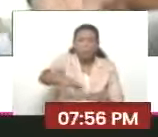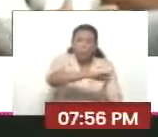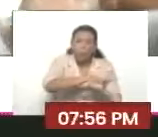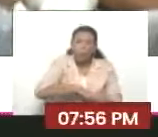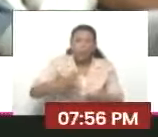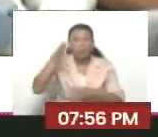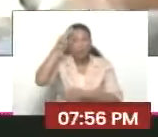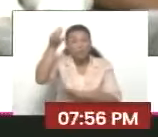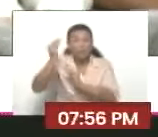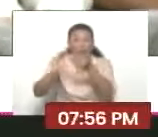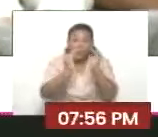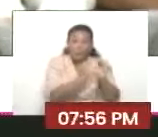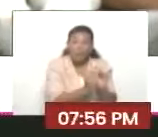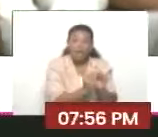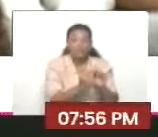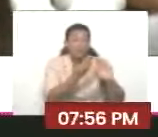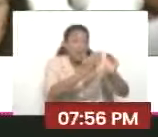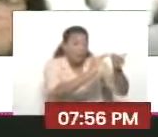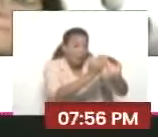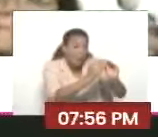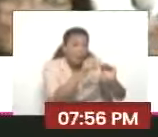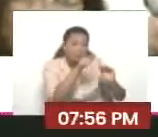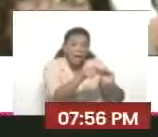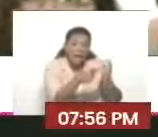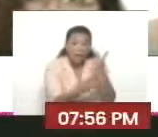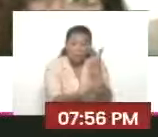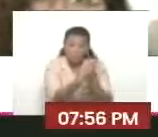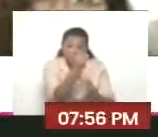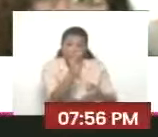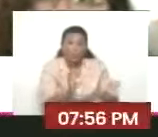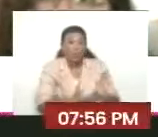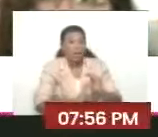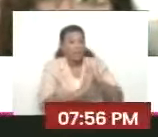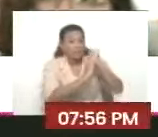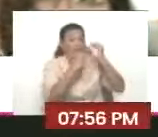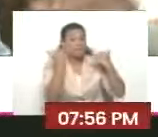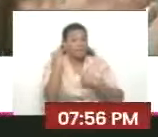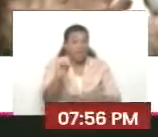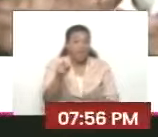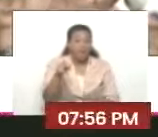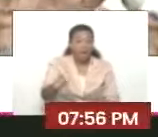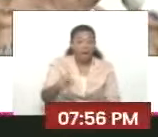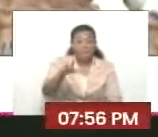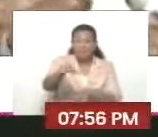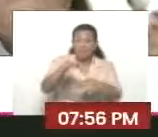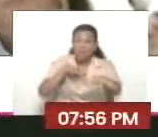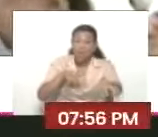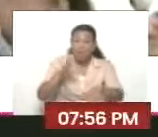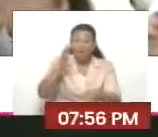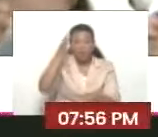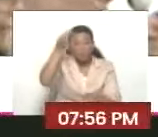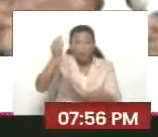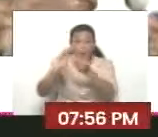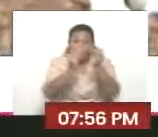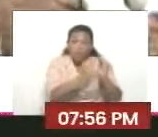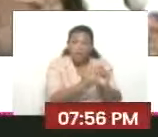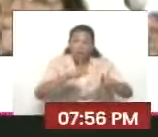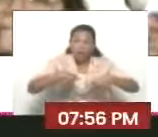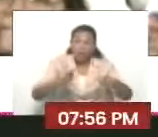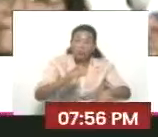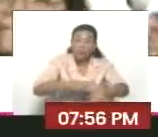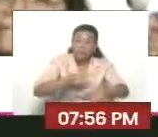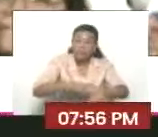de los consejos comunales, de las comunas, que además, presidente, es un liderazgo que en su gran mayoría de los consejos comunales está